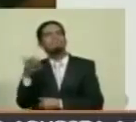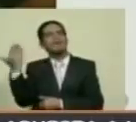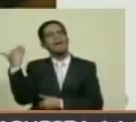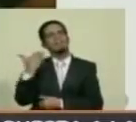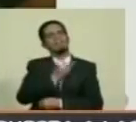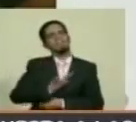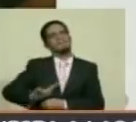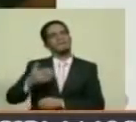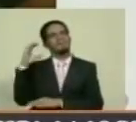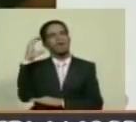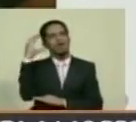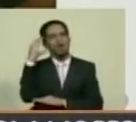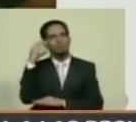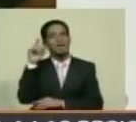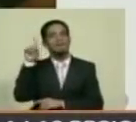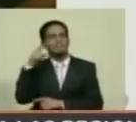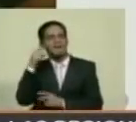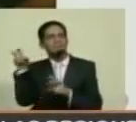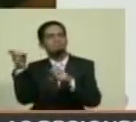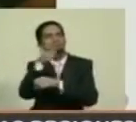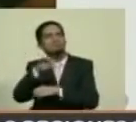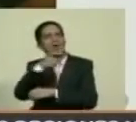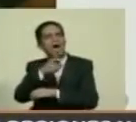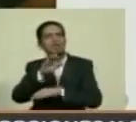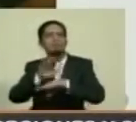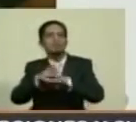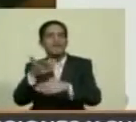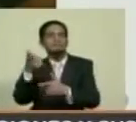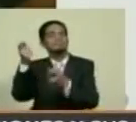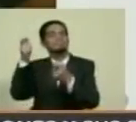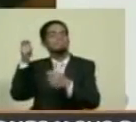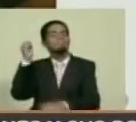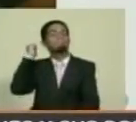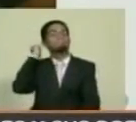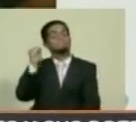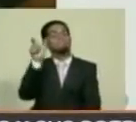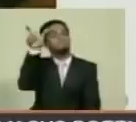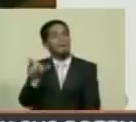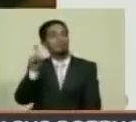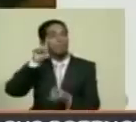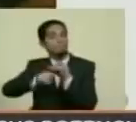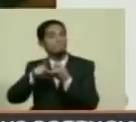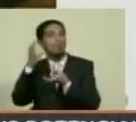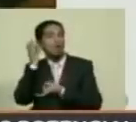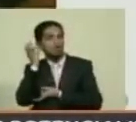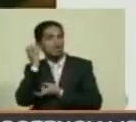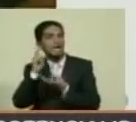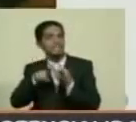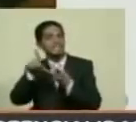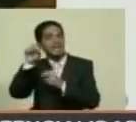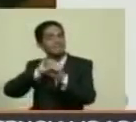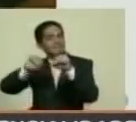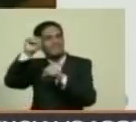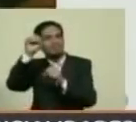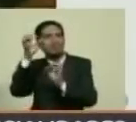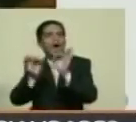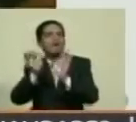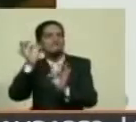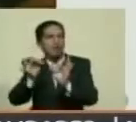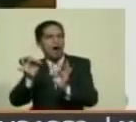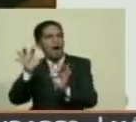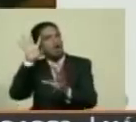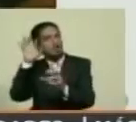sindicado en Colombia por el homicidio de su esposa, por el femicidio de su esposa, y fue defendido por el abogado de confianza del